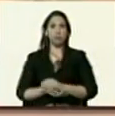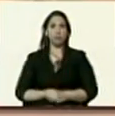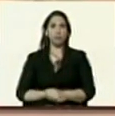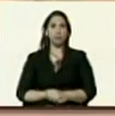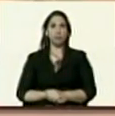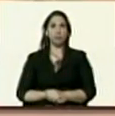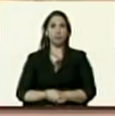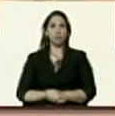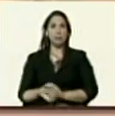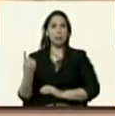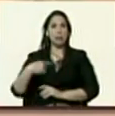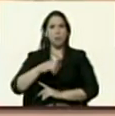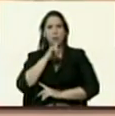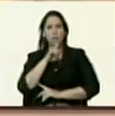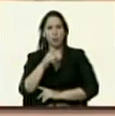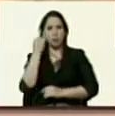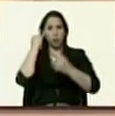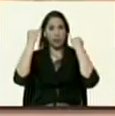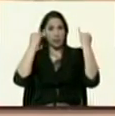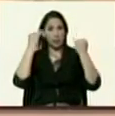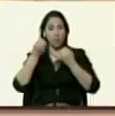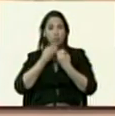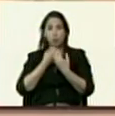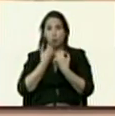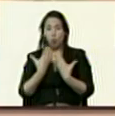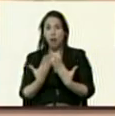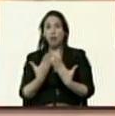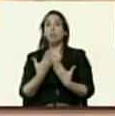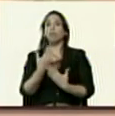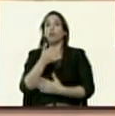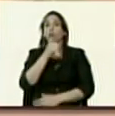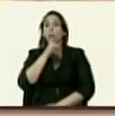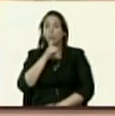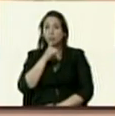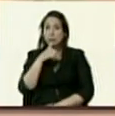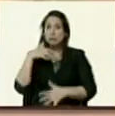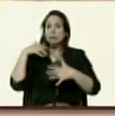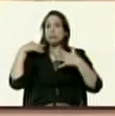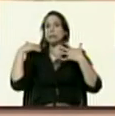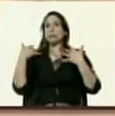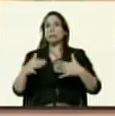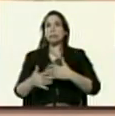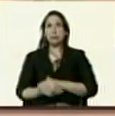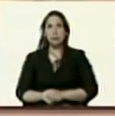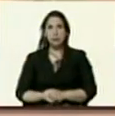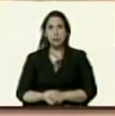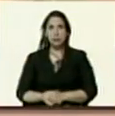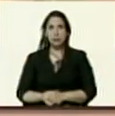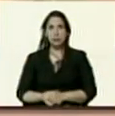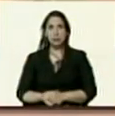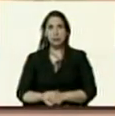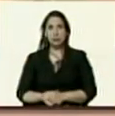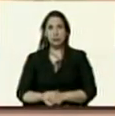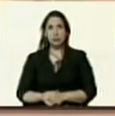porque teníamos información de inteligencia de buenas fuentes, garganta profunda en Colombia, tenemos un